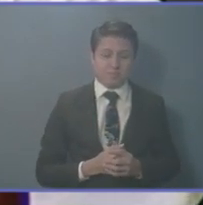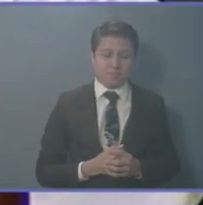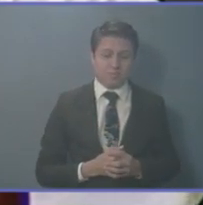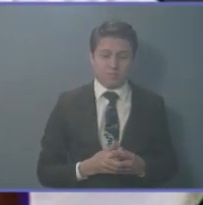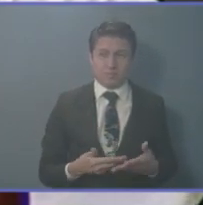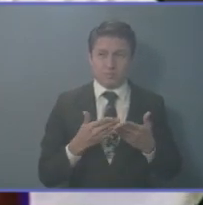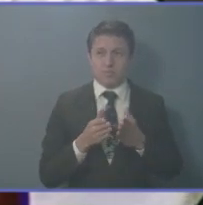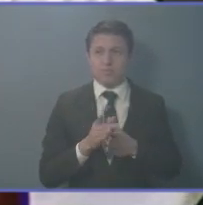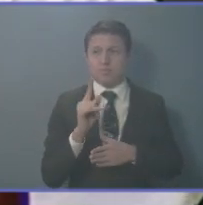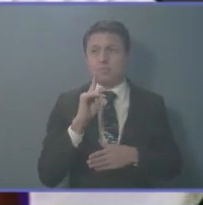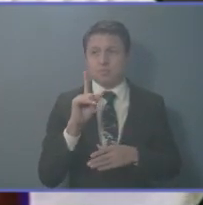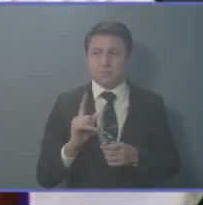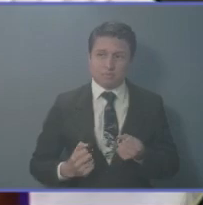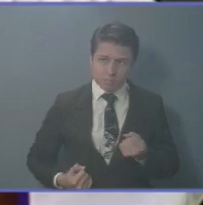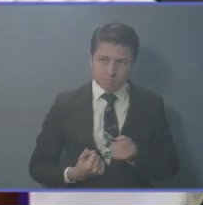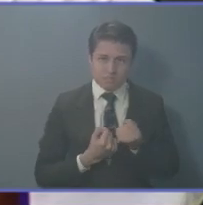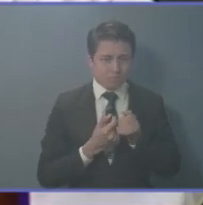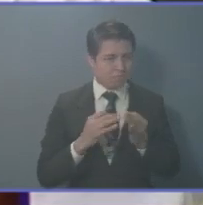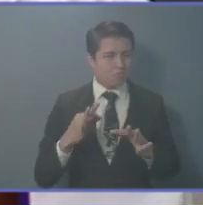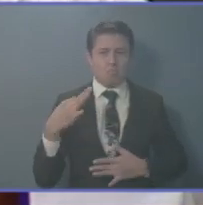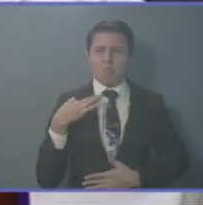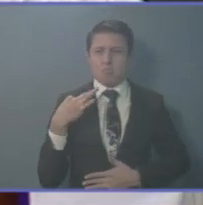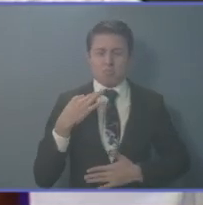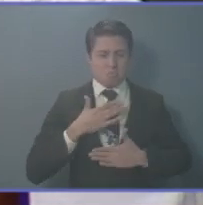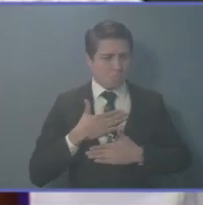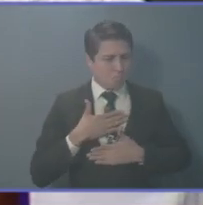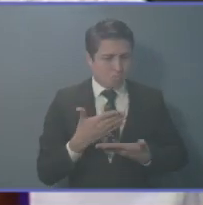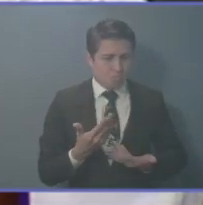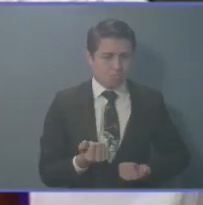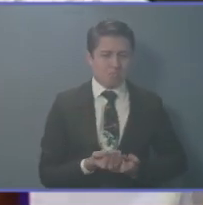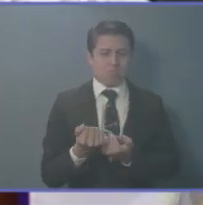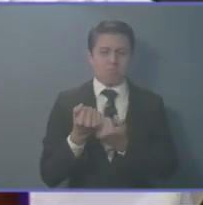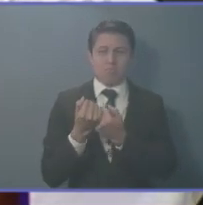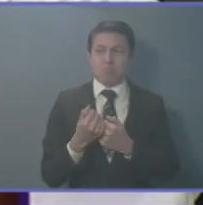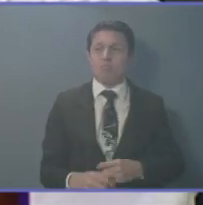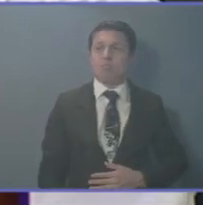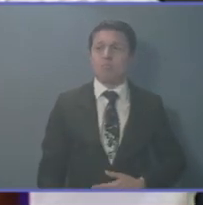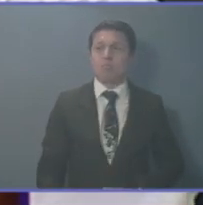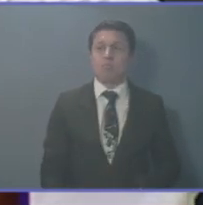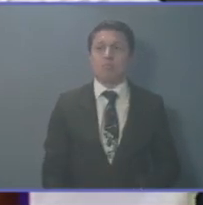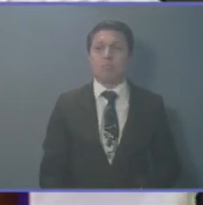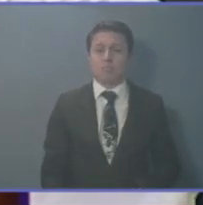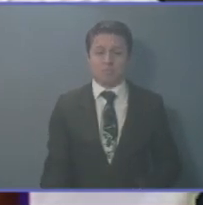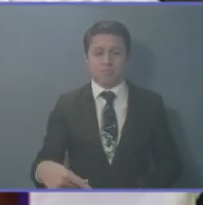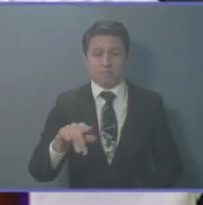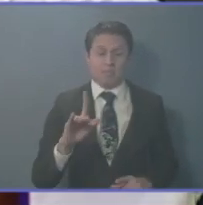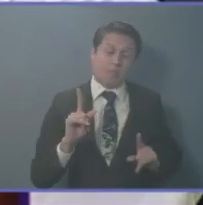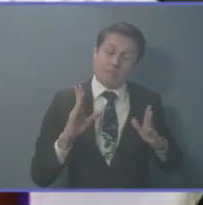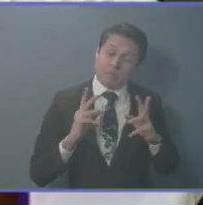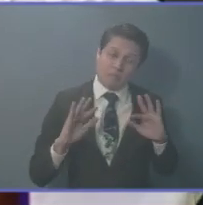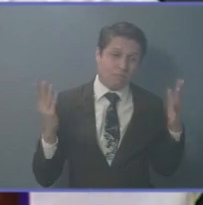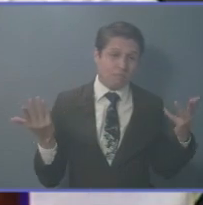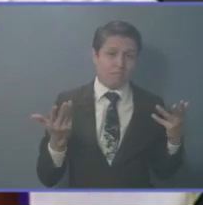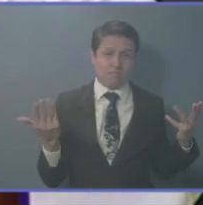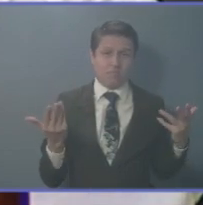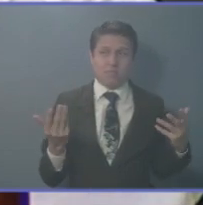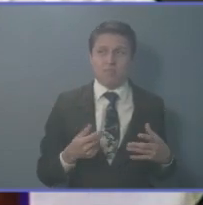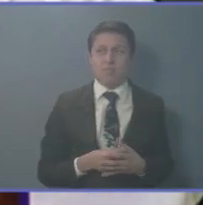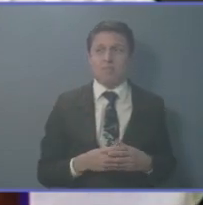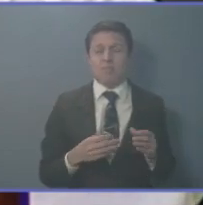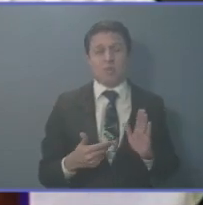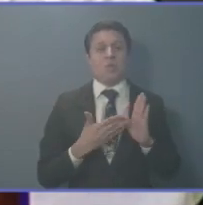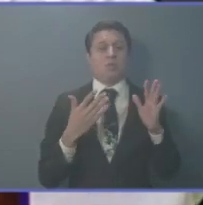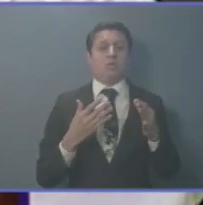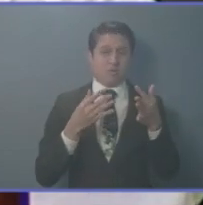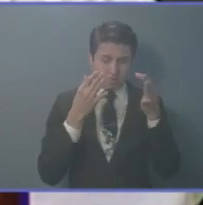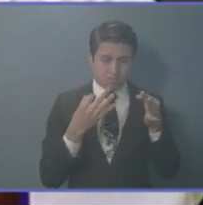instándole a que les acompañe de manera voluntaria y apercibiéndole que en caso de no hacerlo se trasladará aún contra su